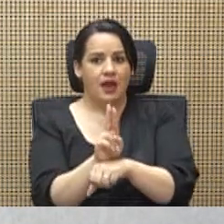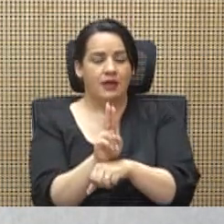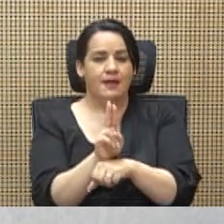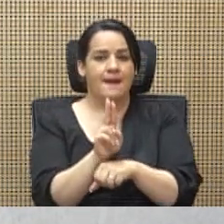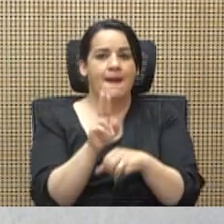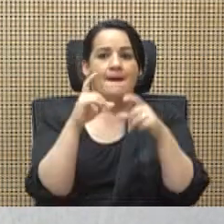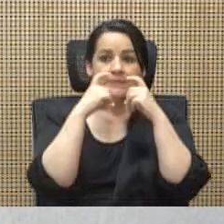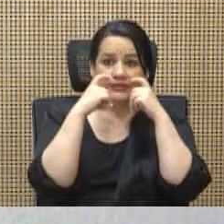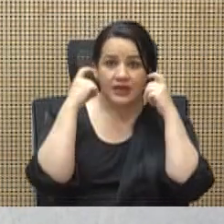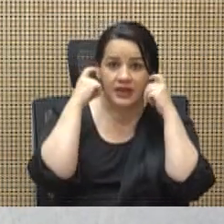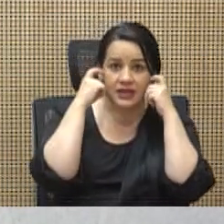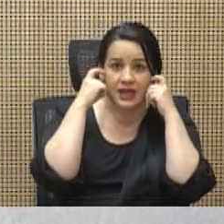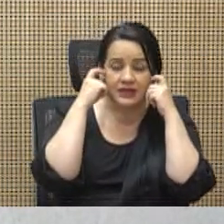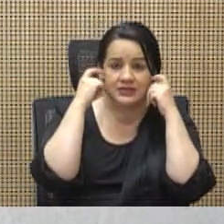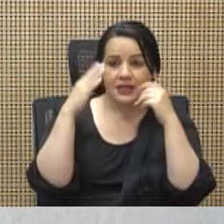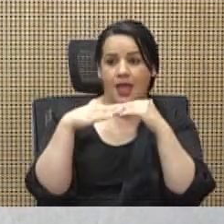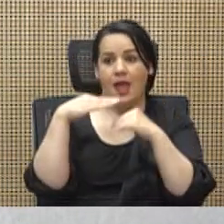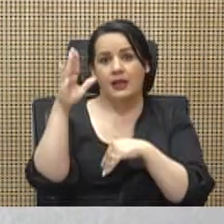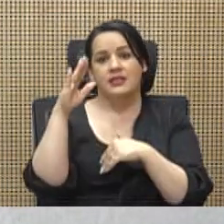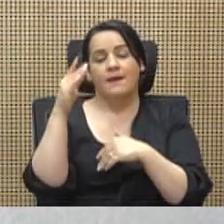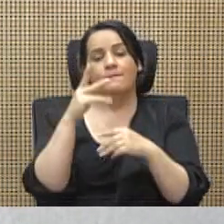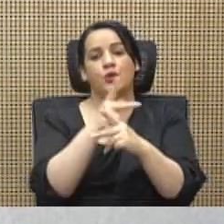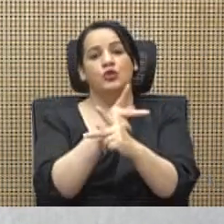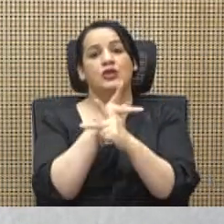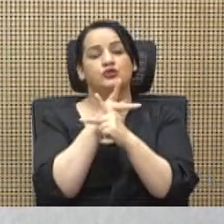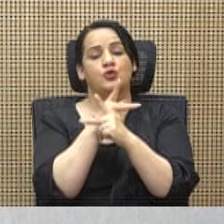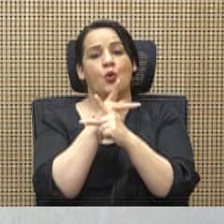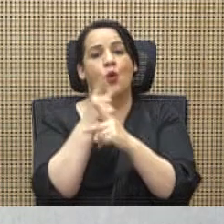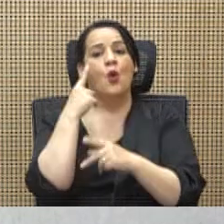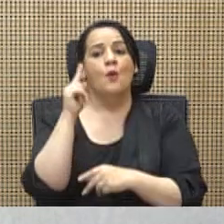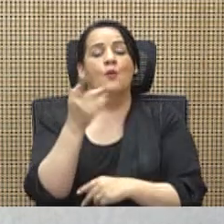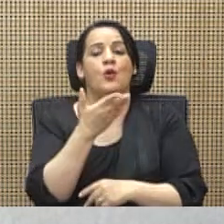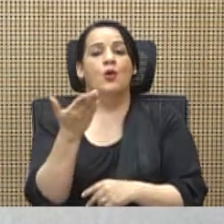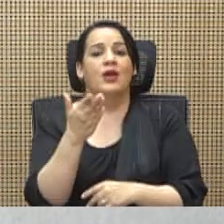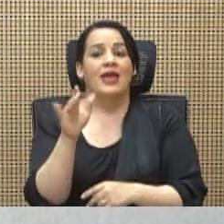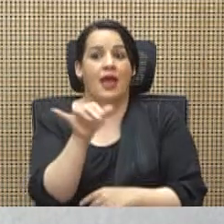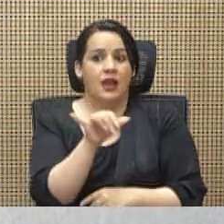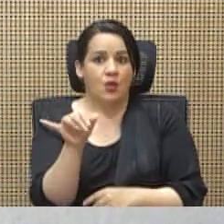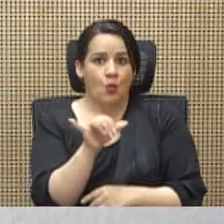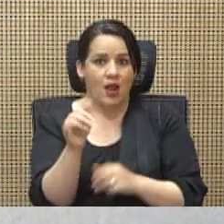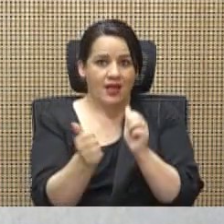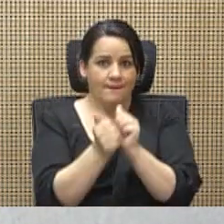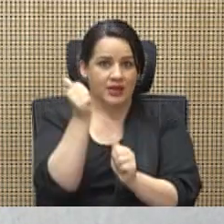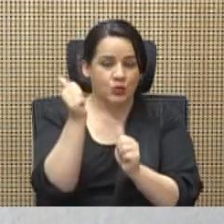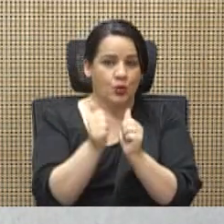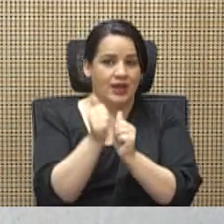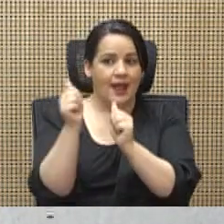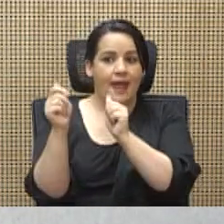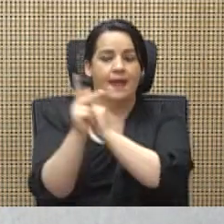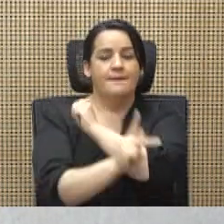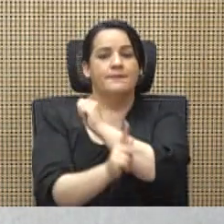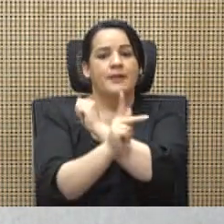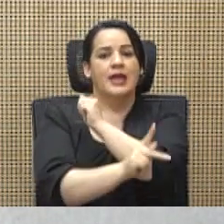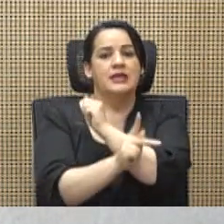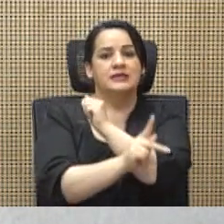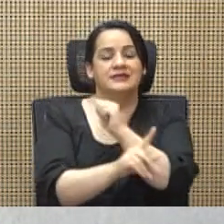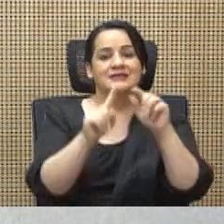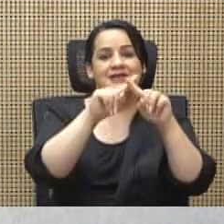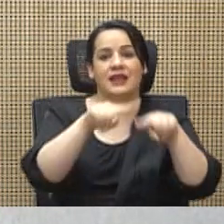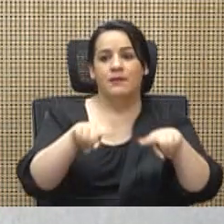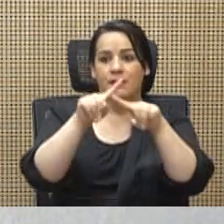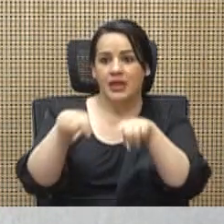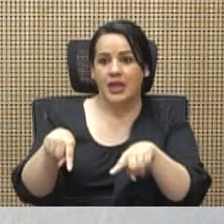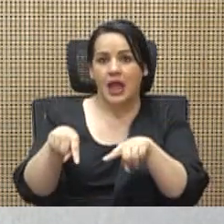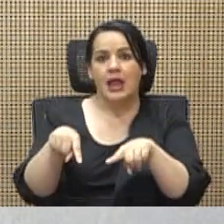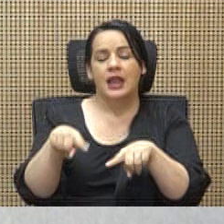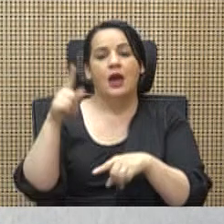mascarillas de alta protección, por lo cual al igual que la mayoría de países, se elimina la